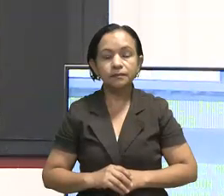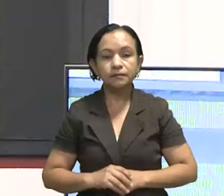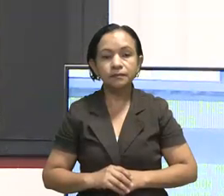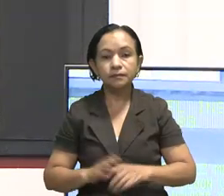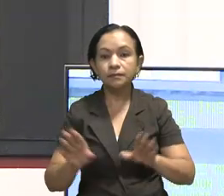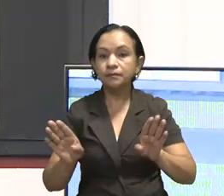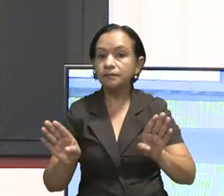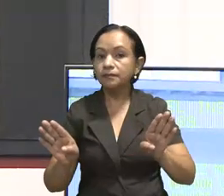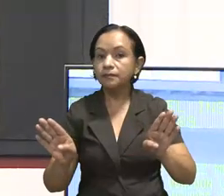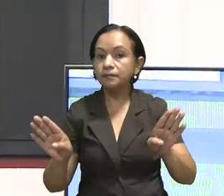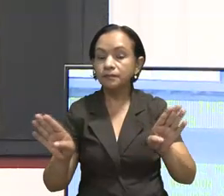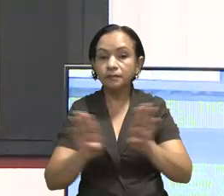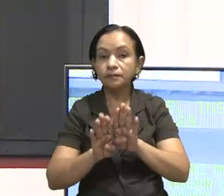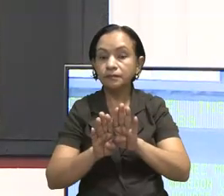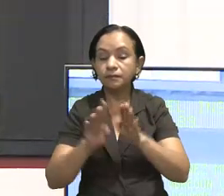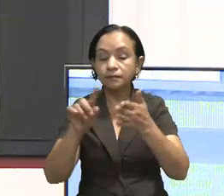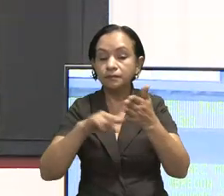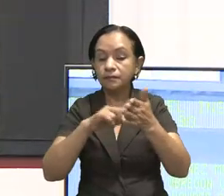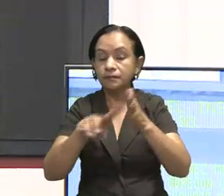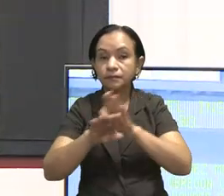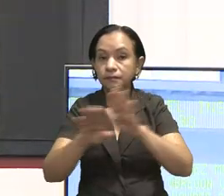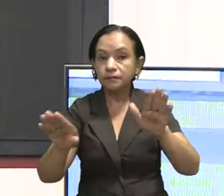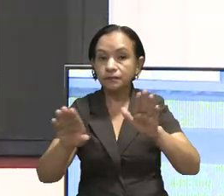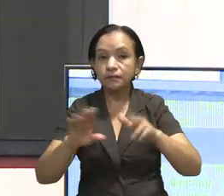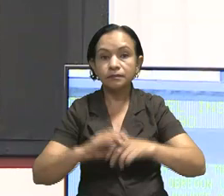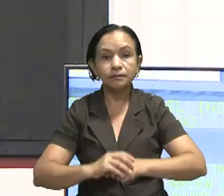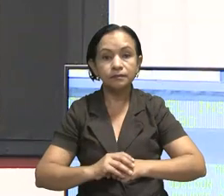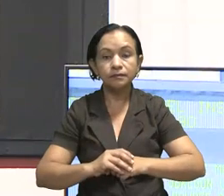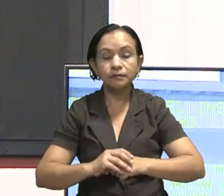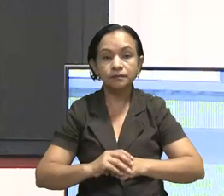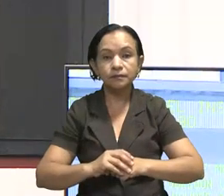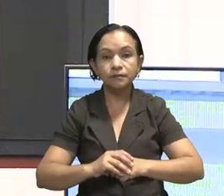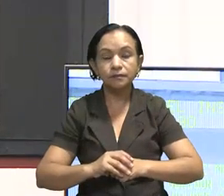Se va a cerrar la votación.